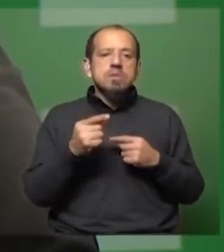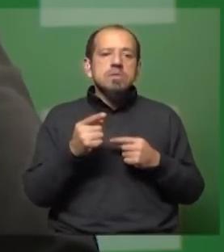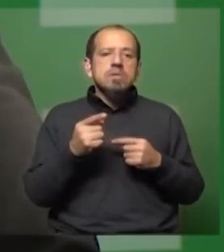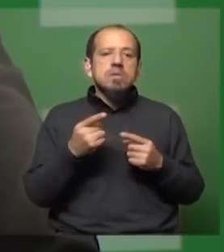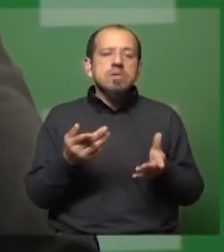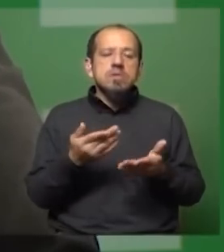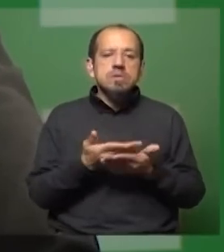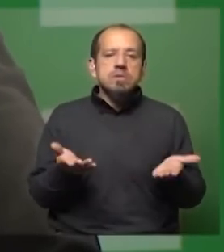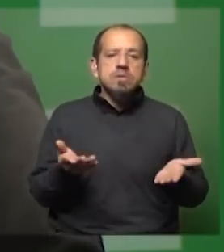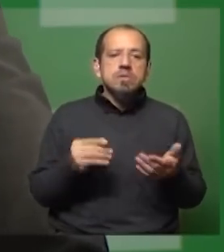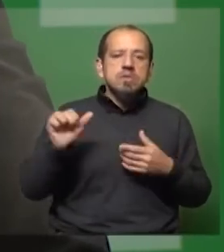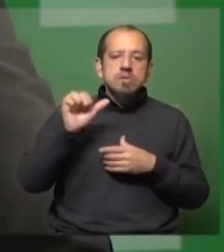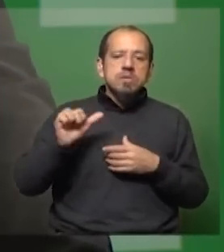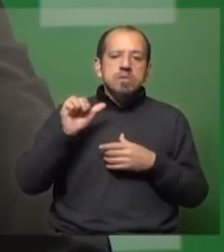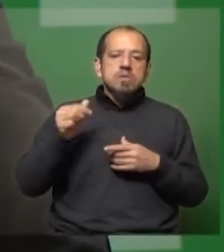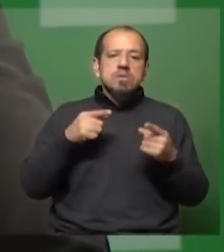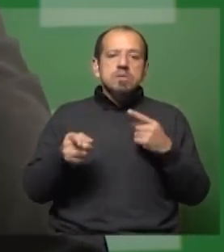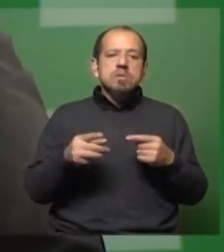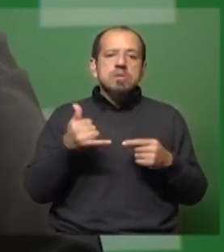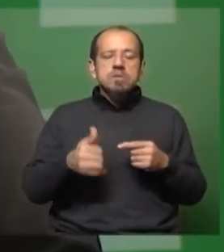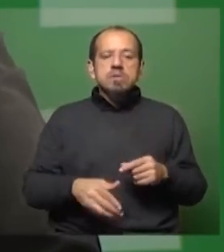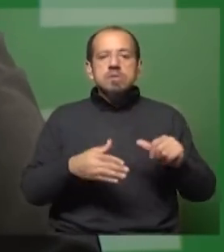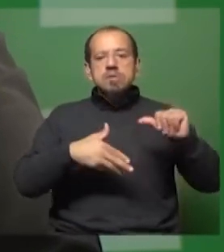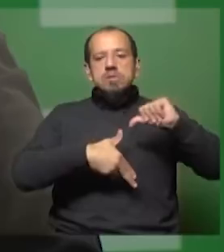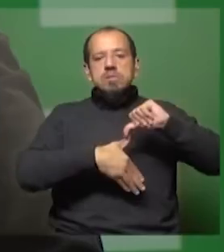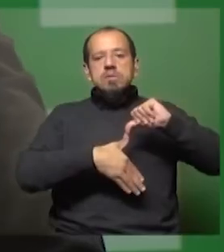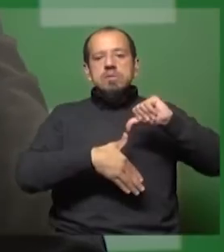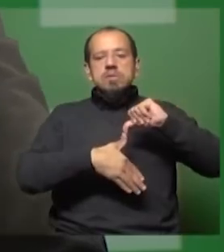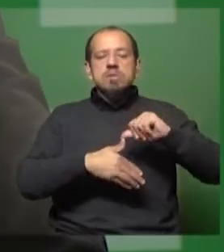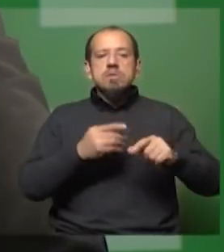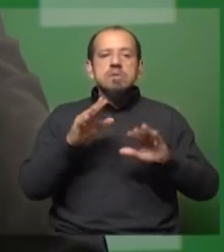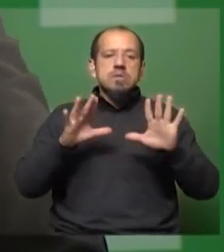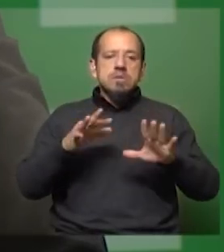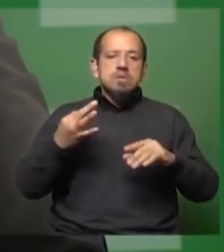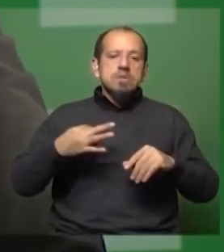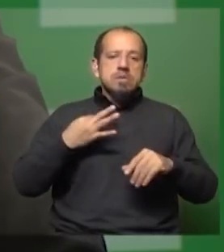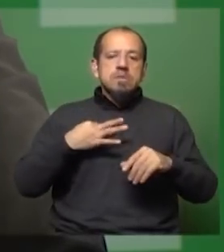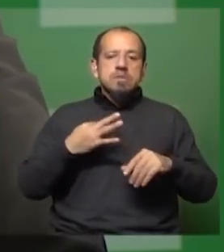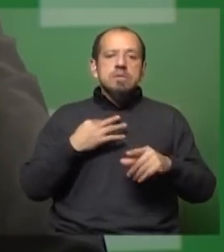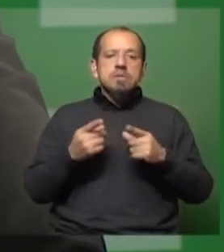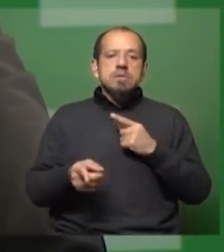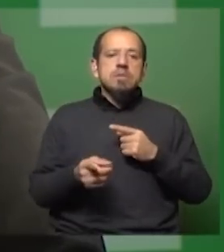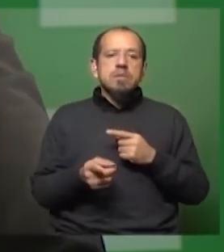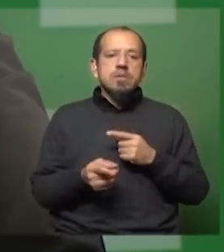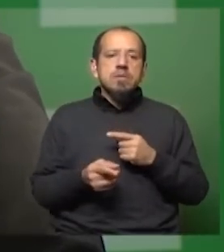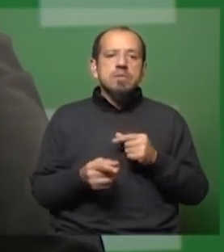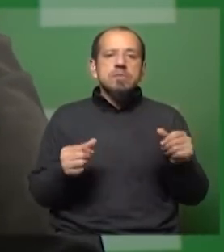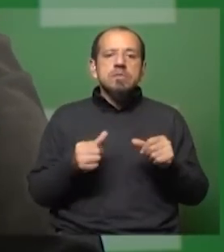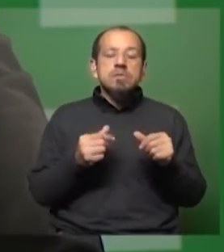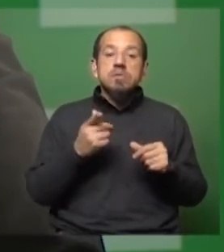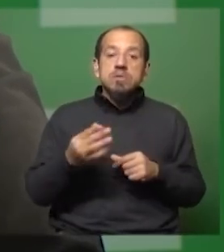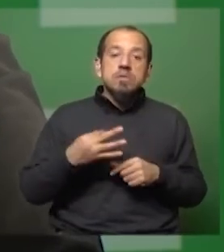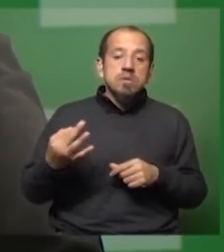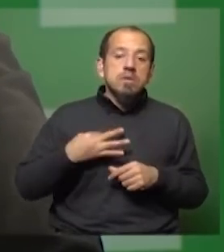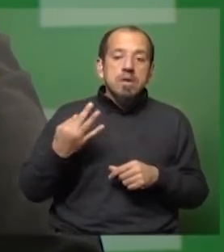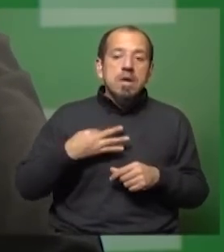en el mundo de Europa que la que tiene América Latina sobre todo en los últimos 10 años y lo decías hace un rato no hace muchos años